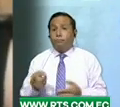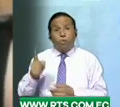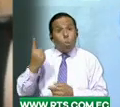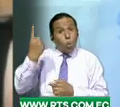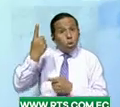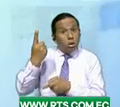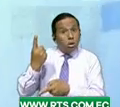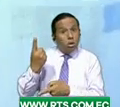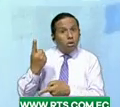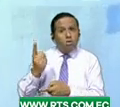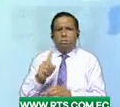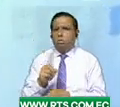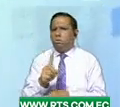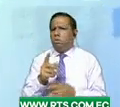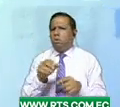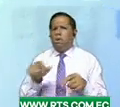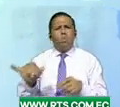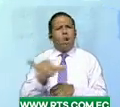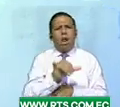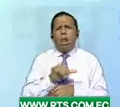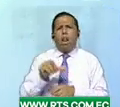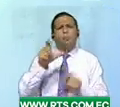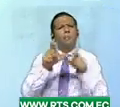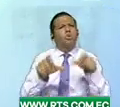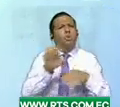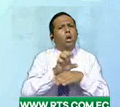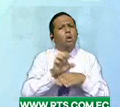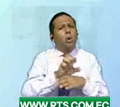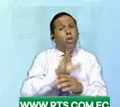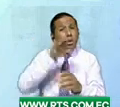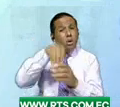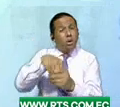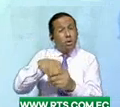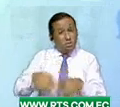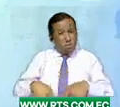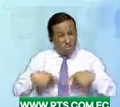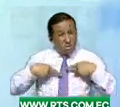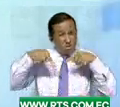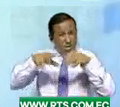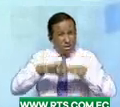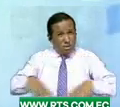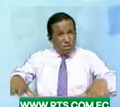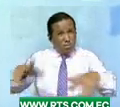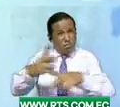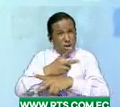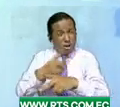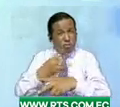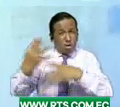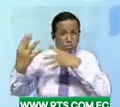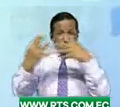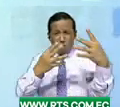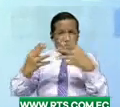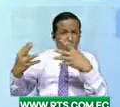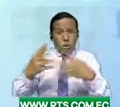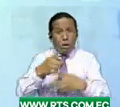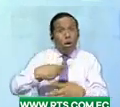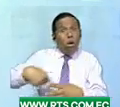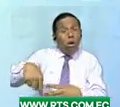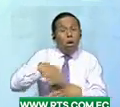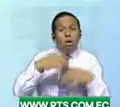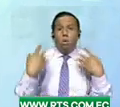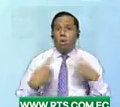único. Decenas de ecuatorianos se encuentran atrapados en zonas de guerra donde salir se ha vuelto